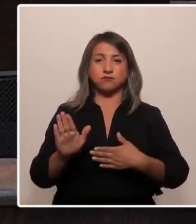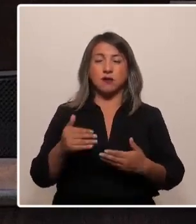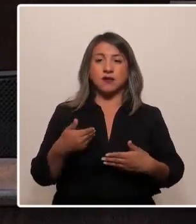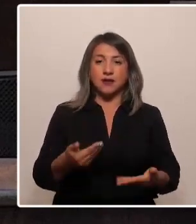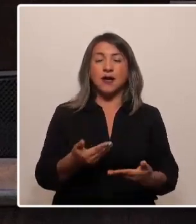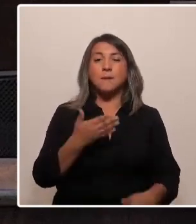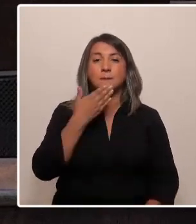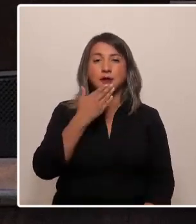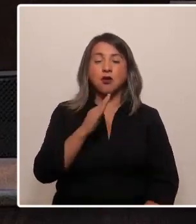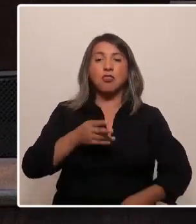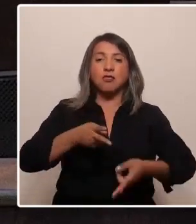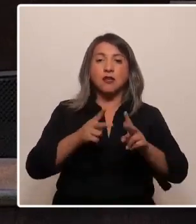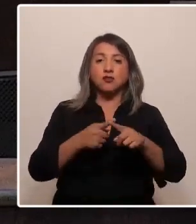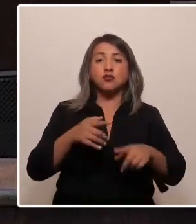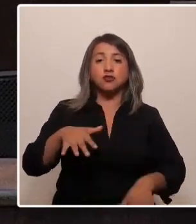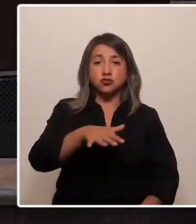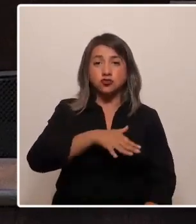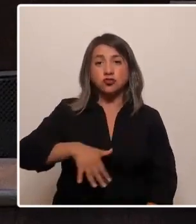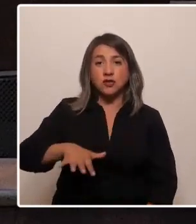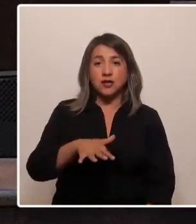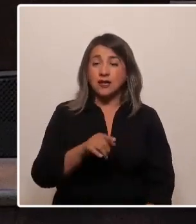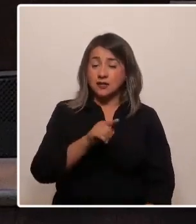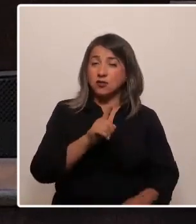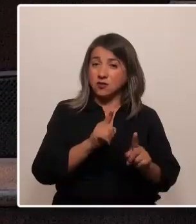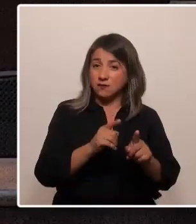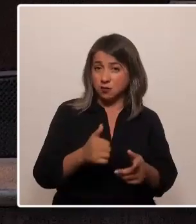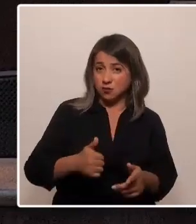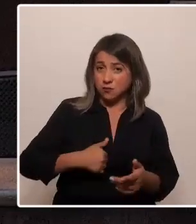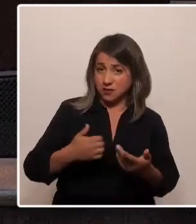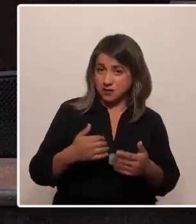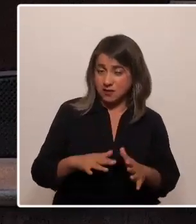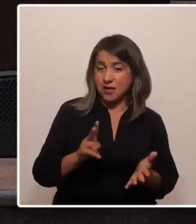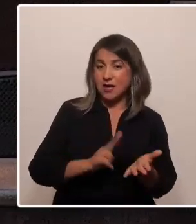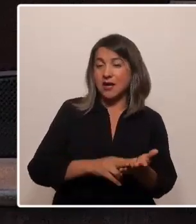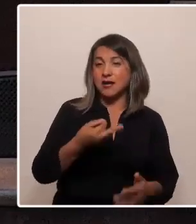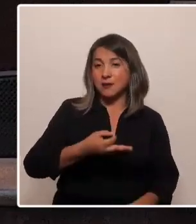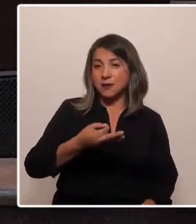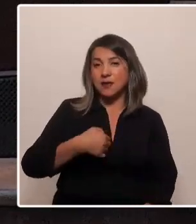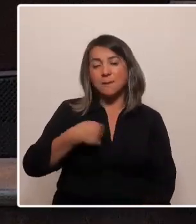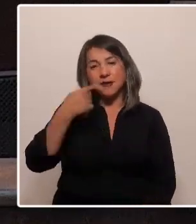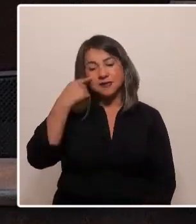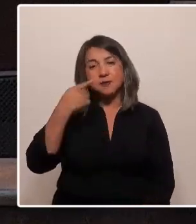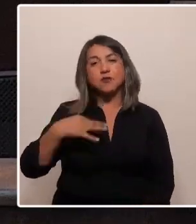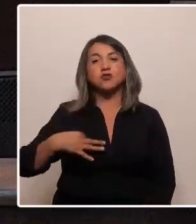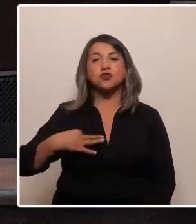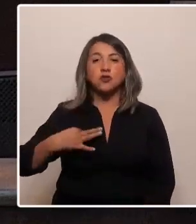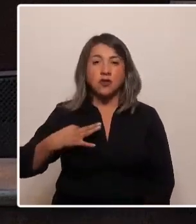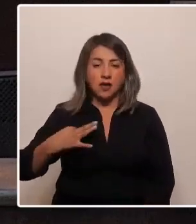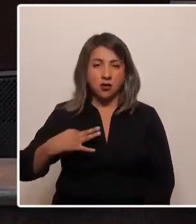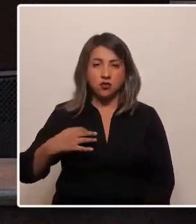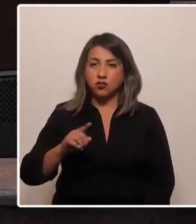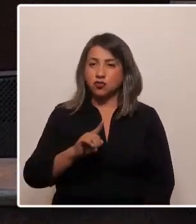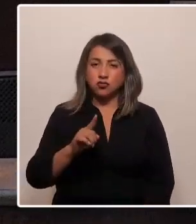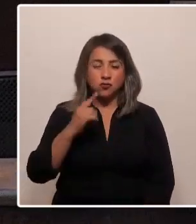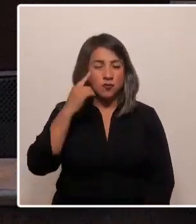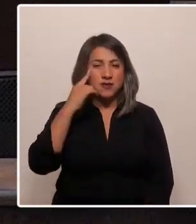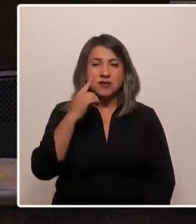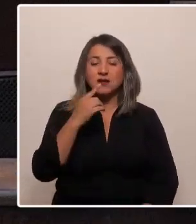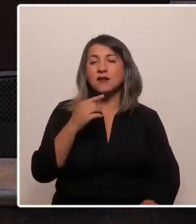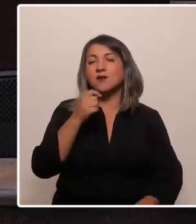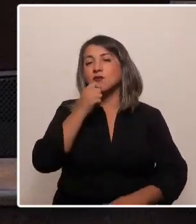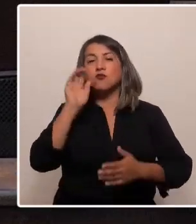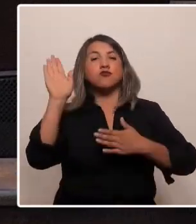mejores derechos sociales, pero para que eso sea en realidad, tenemos realmente que pensar en los ciudadanos y no en los eslóganes y en